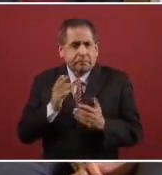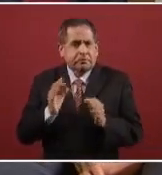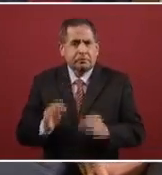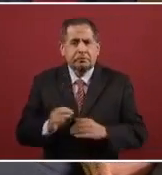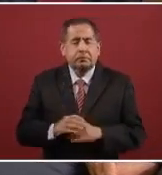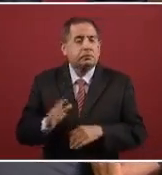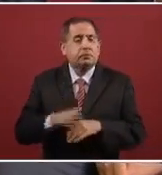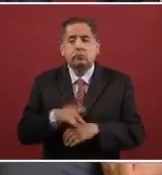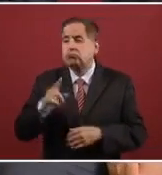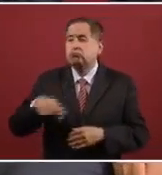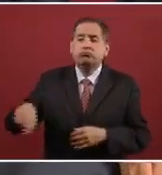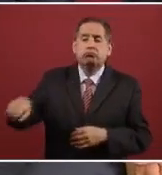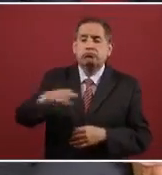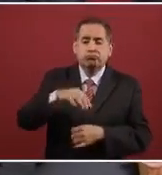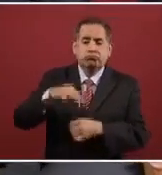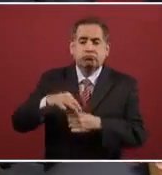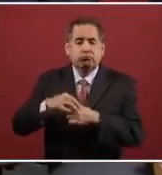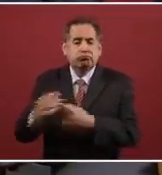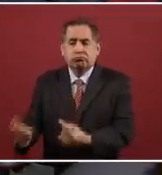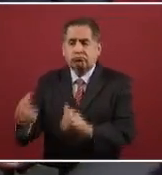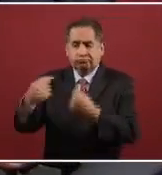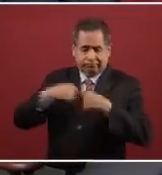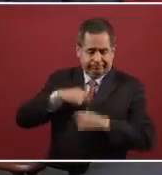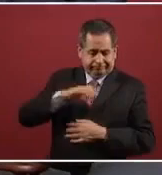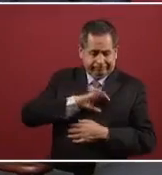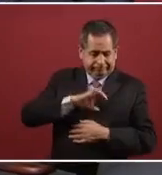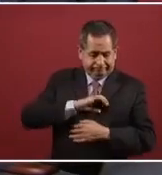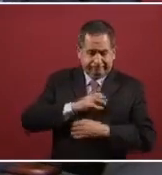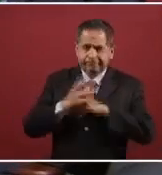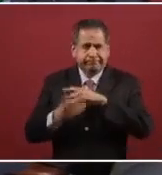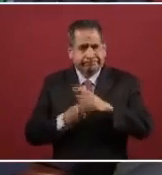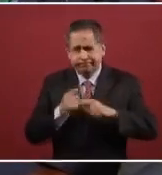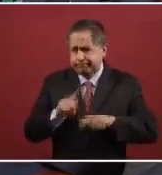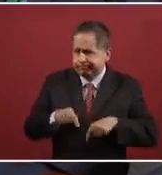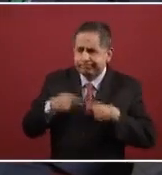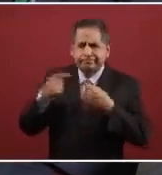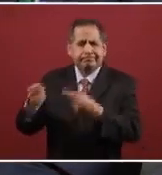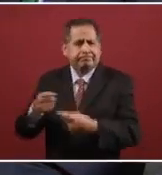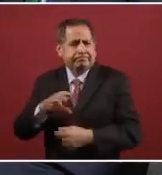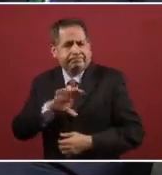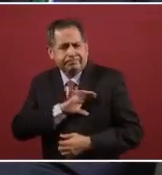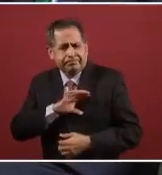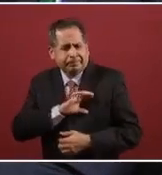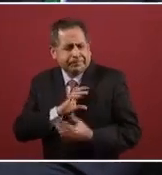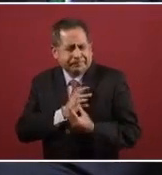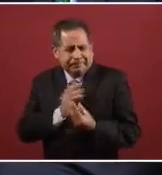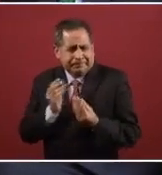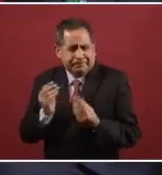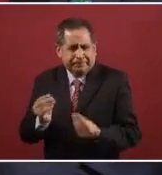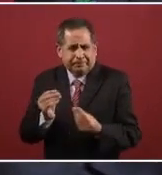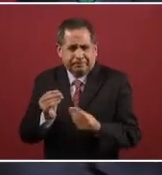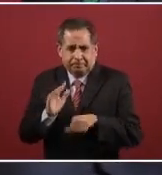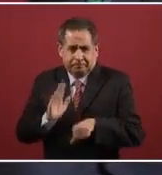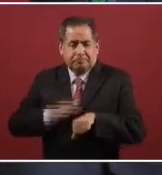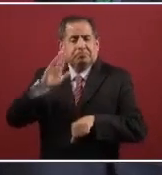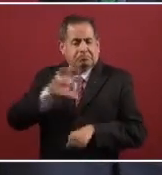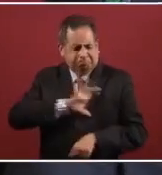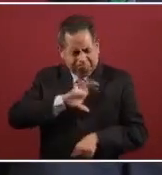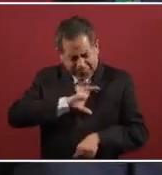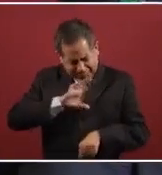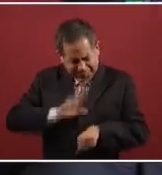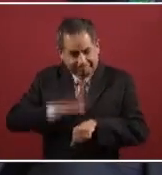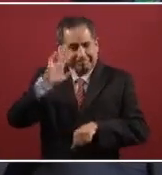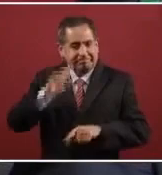a mí me quieren muchos y yo los quiero igual y un poquito más todavía.